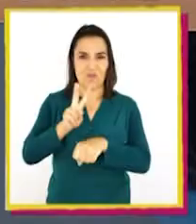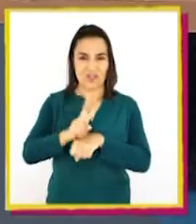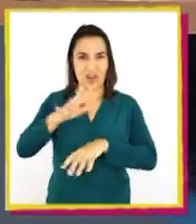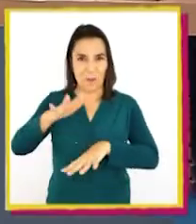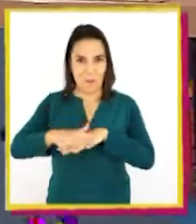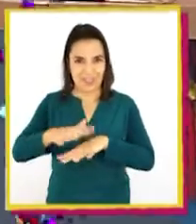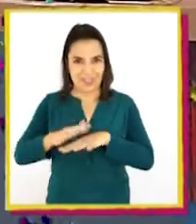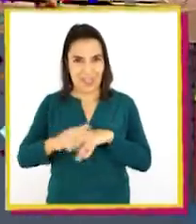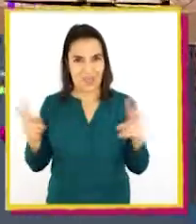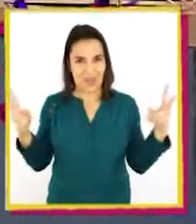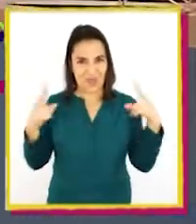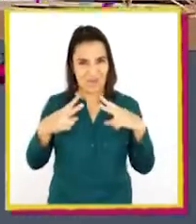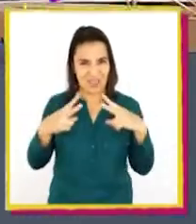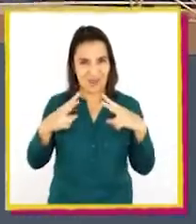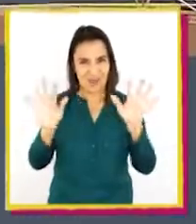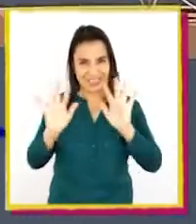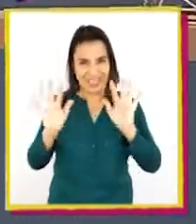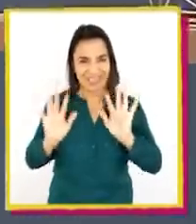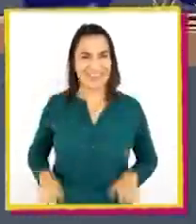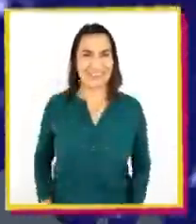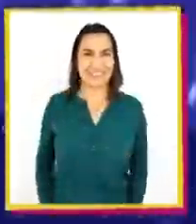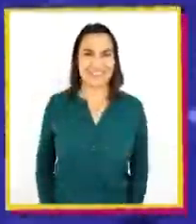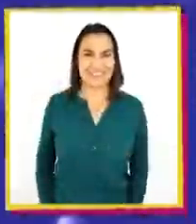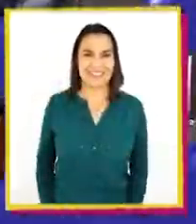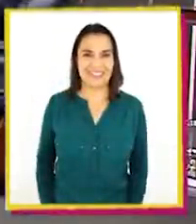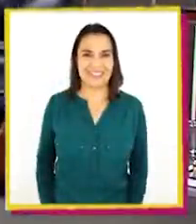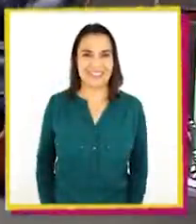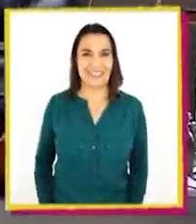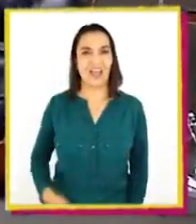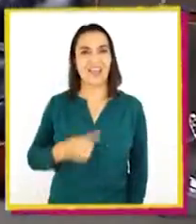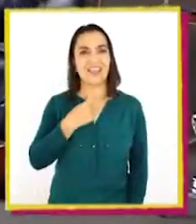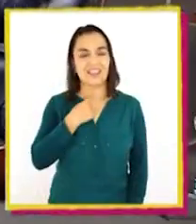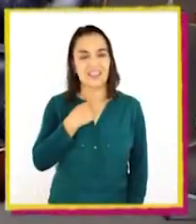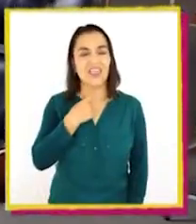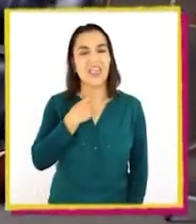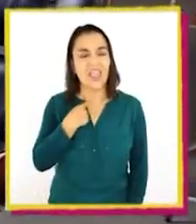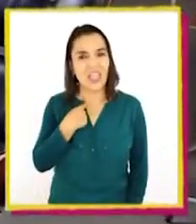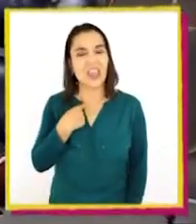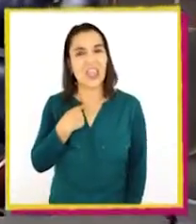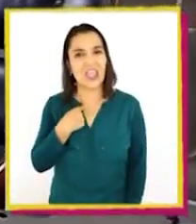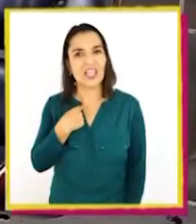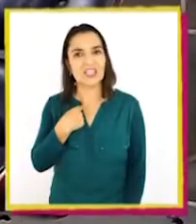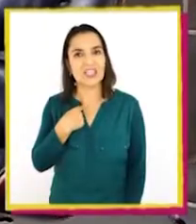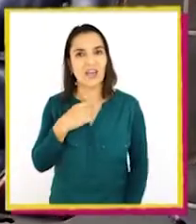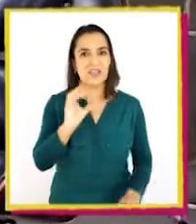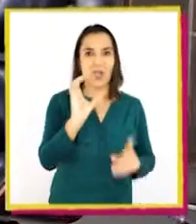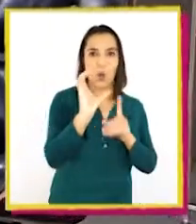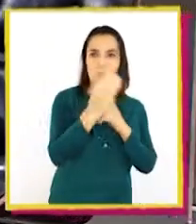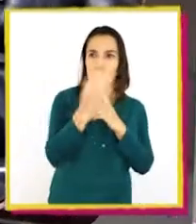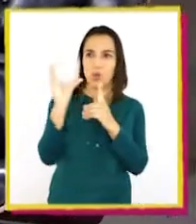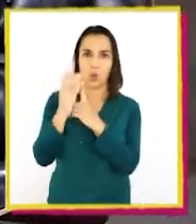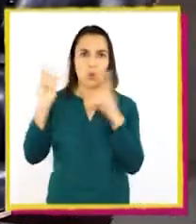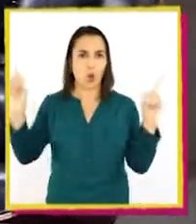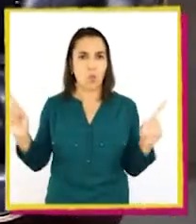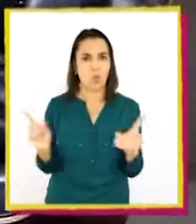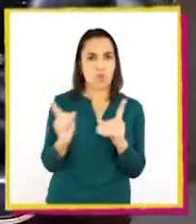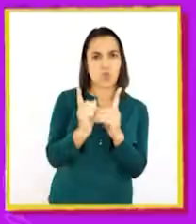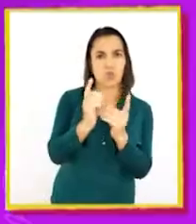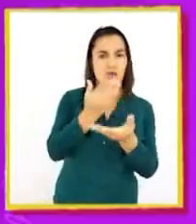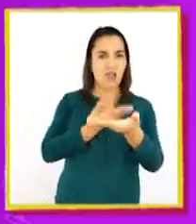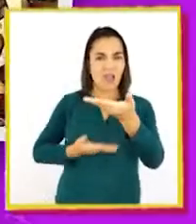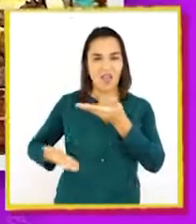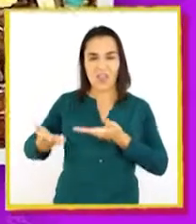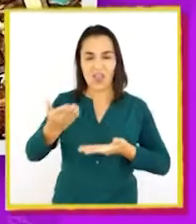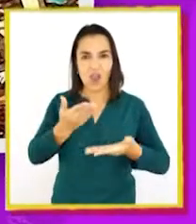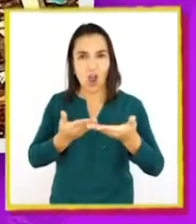profesora de matemática. ¡Nos vemos! ¡Chao! ¡Qué interesante es el encuentro de dos culturas tan